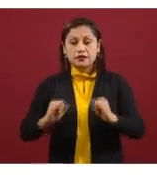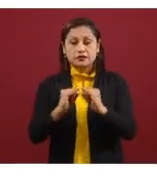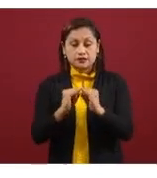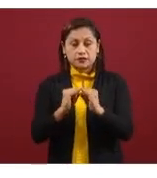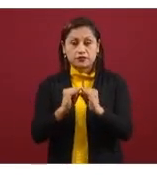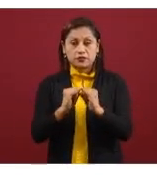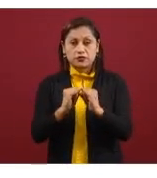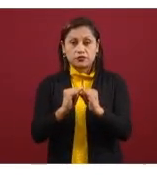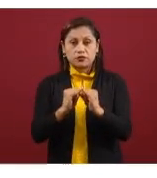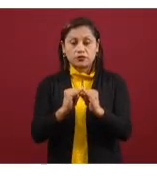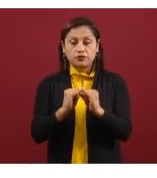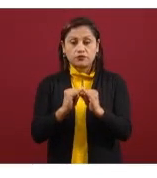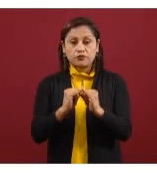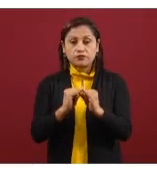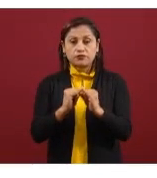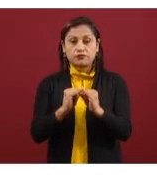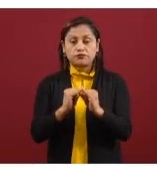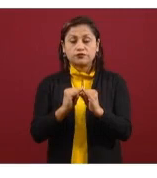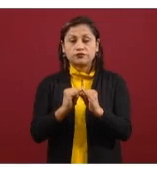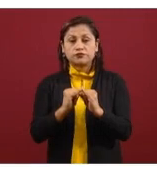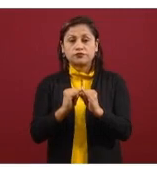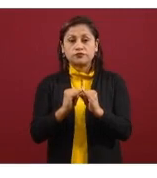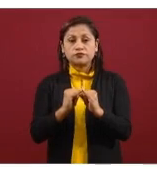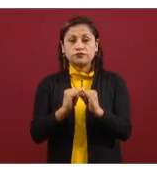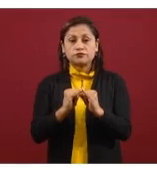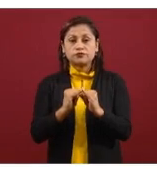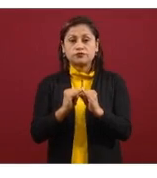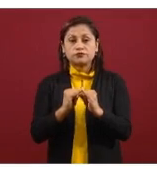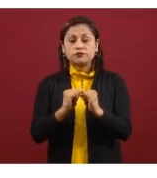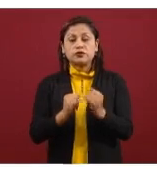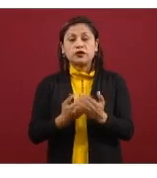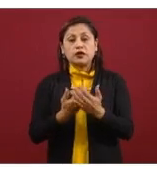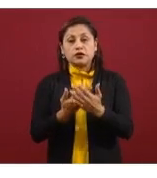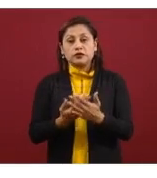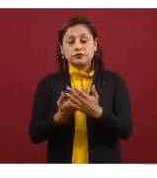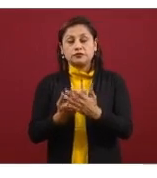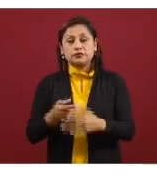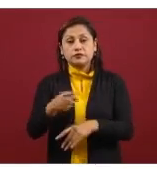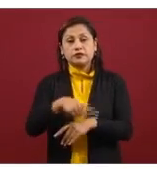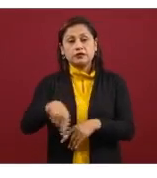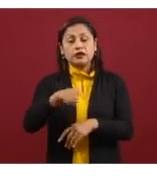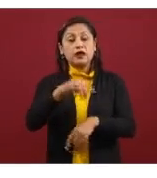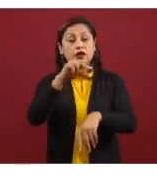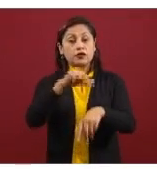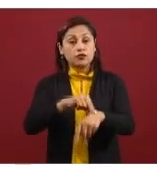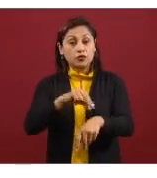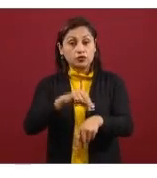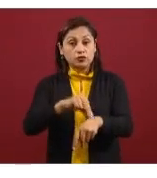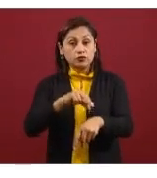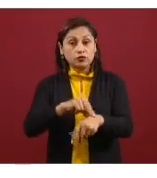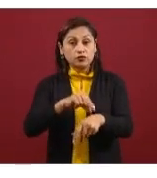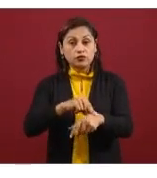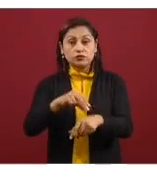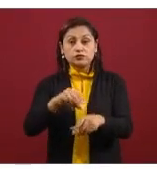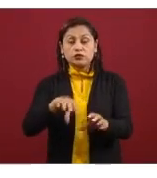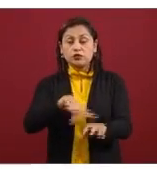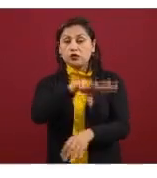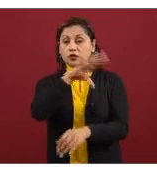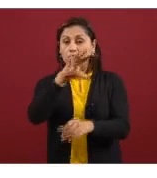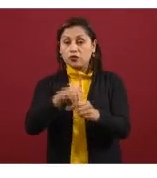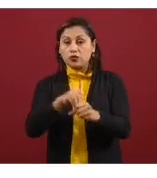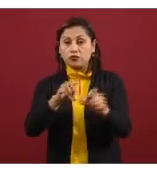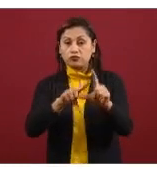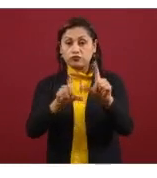a desarrollar que no falten médicos y especialistas en todos los establecimientos de